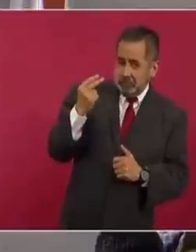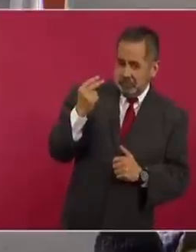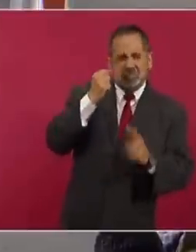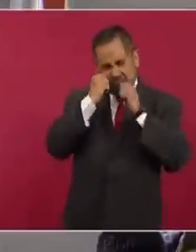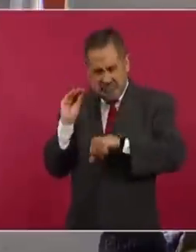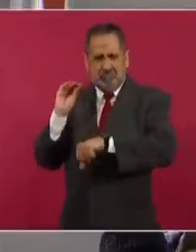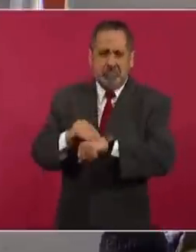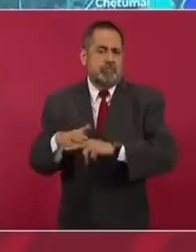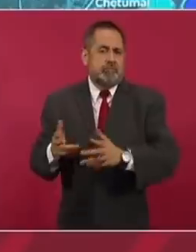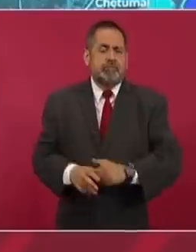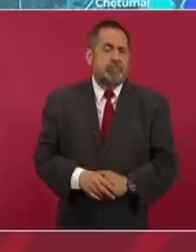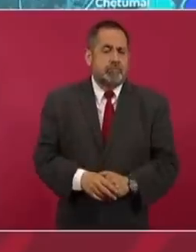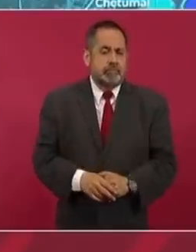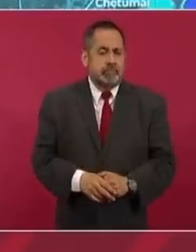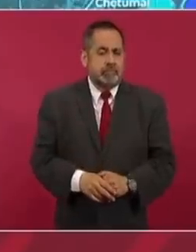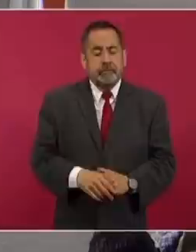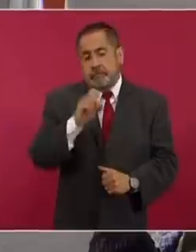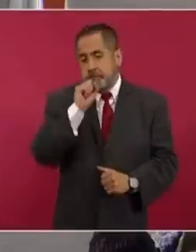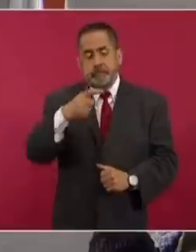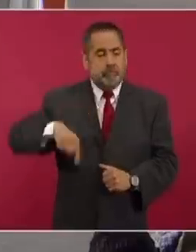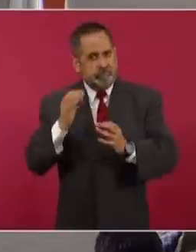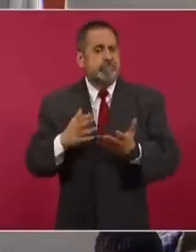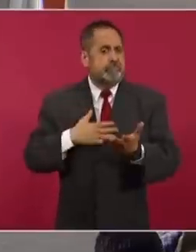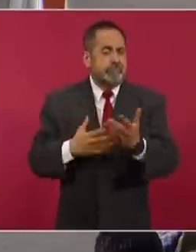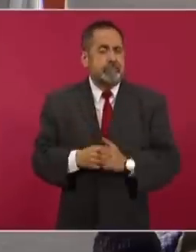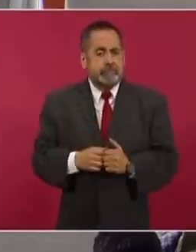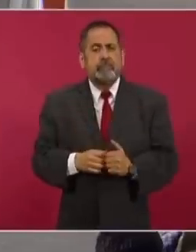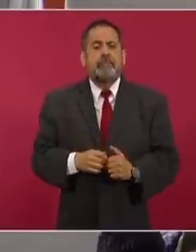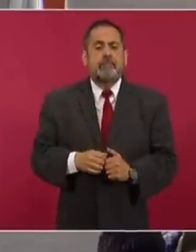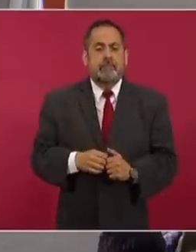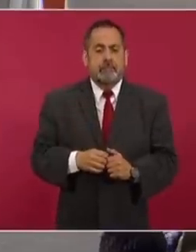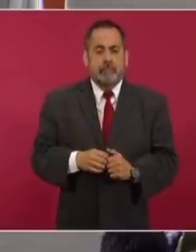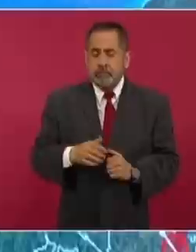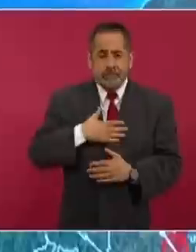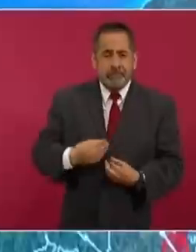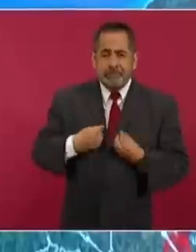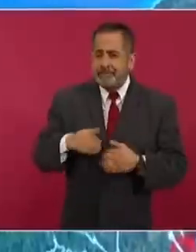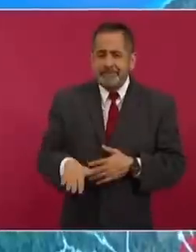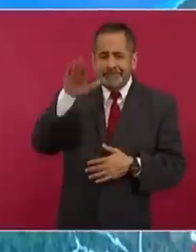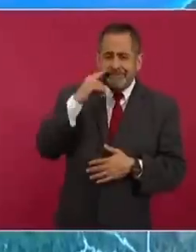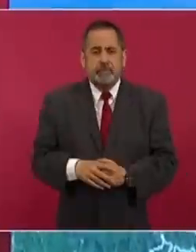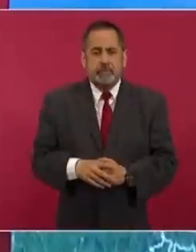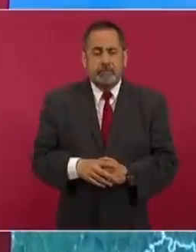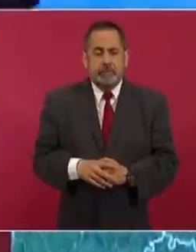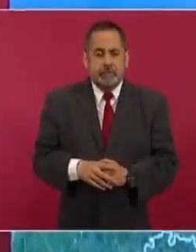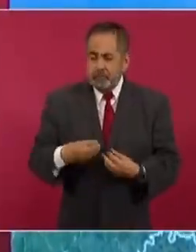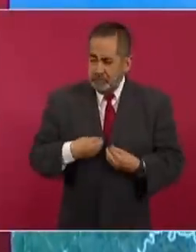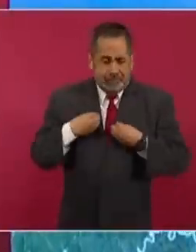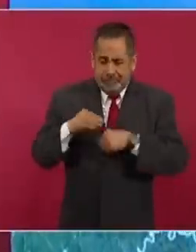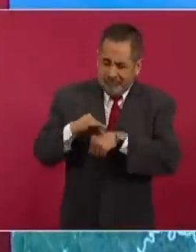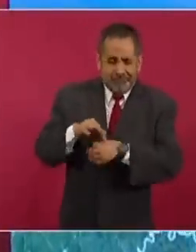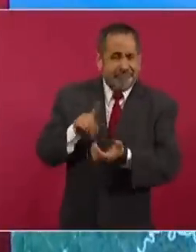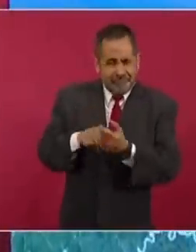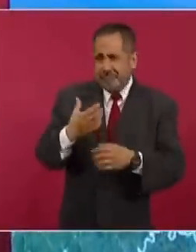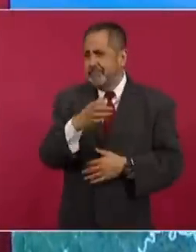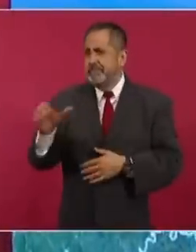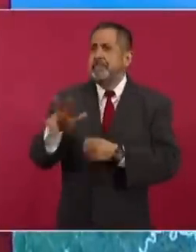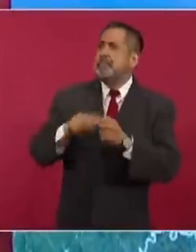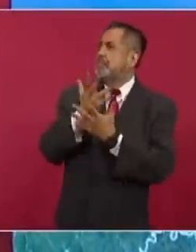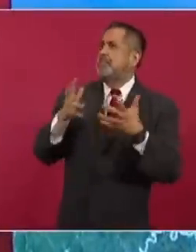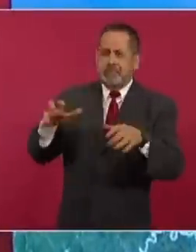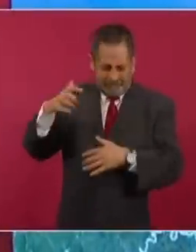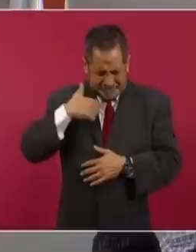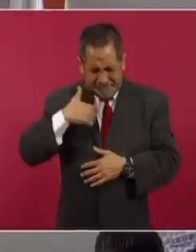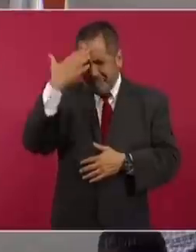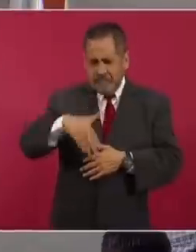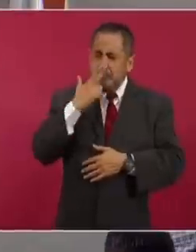sin el consentimiento de la gente? Y tiene que ver también con nuestras convicciones. Nosotros nos creamos en el campo, vivimos en la naturaleza,